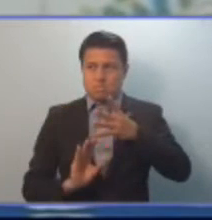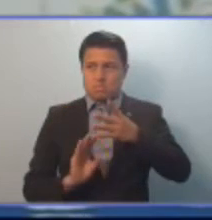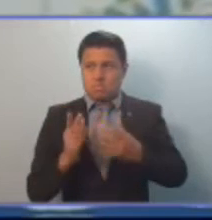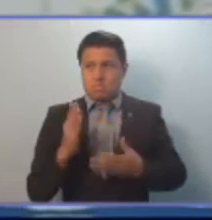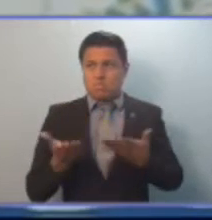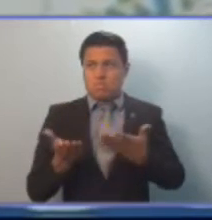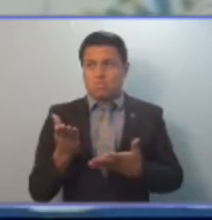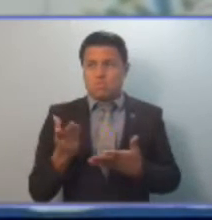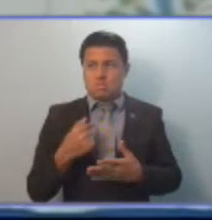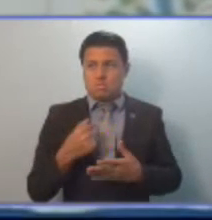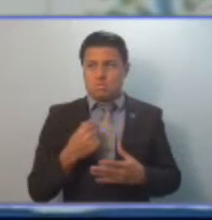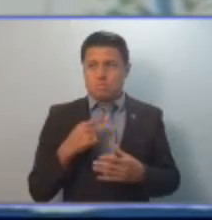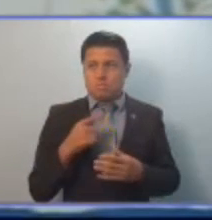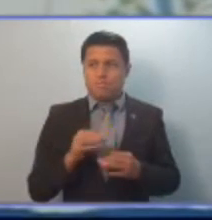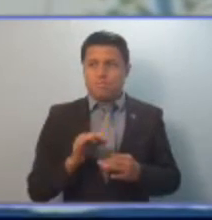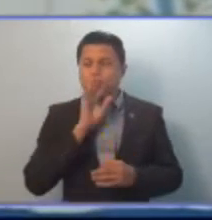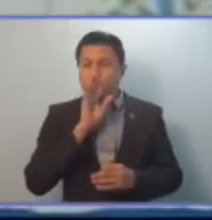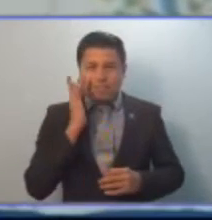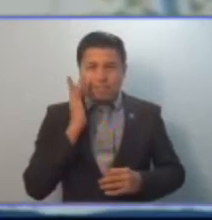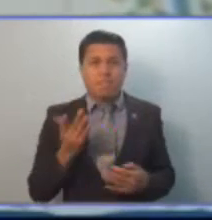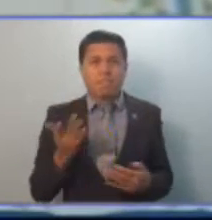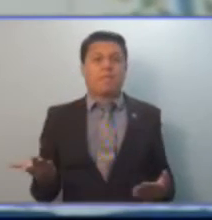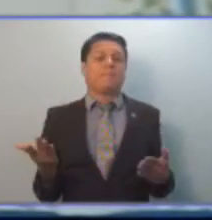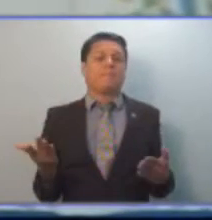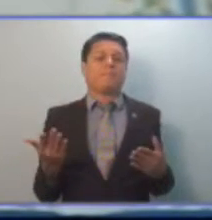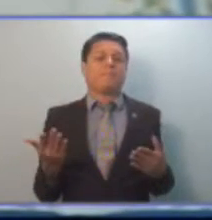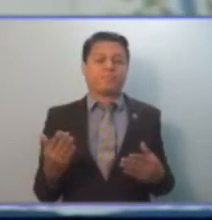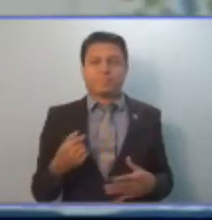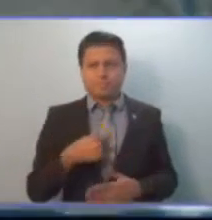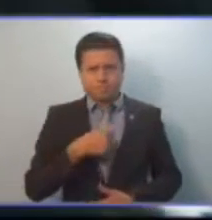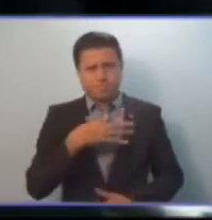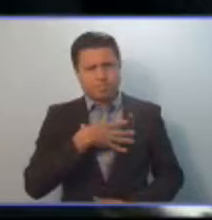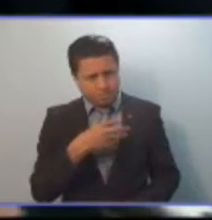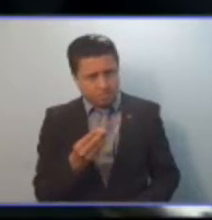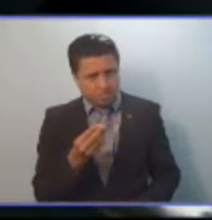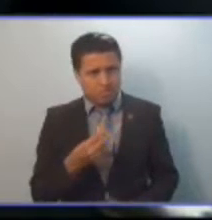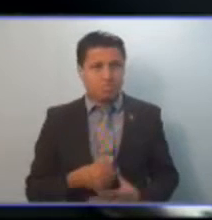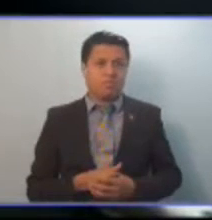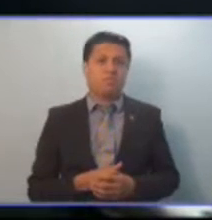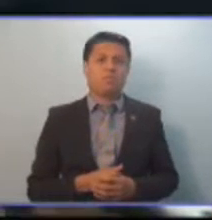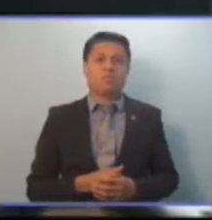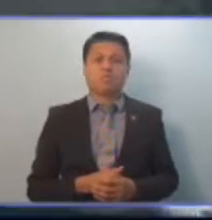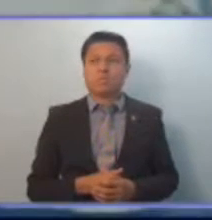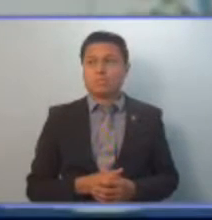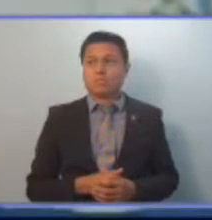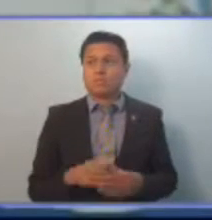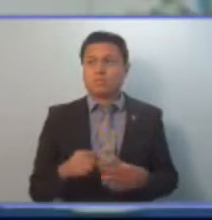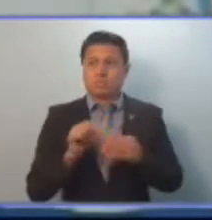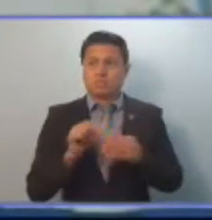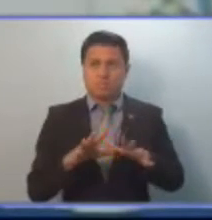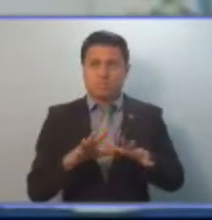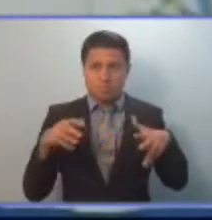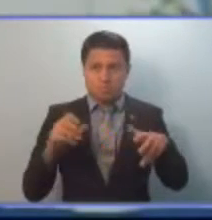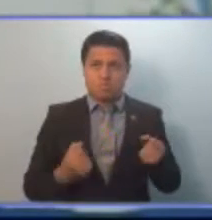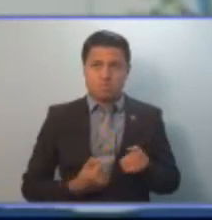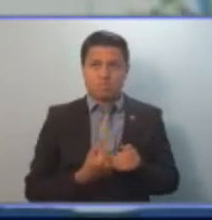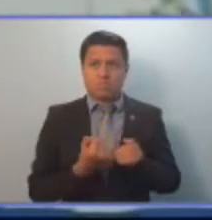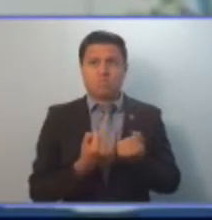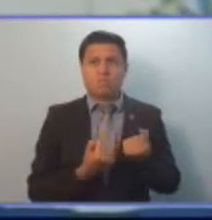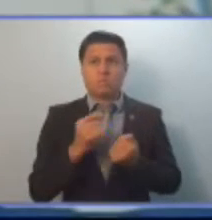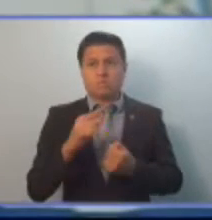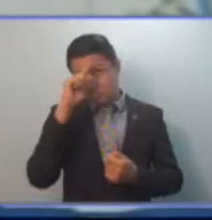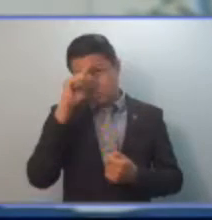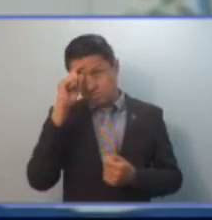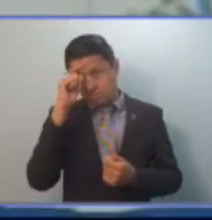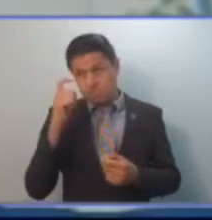quizás no me quedaría ahí, sino que a mí me gustaría que el seno legislativo se sumara a ese esfuerzo